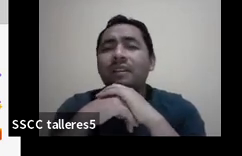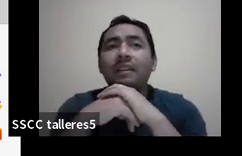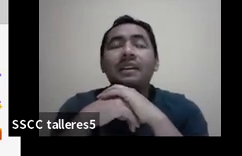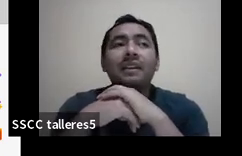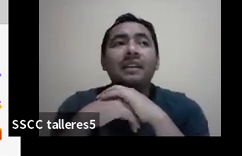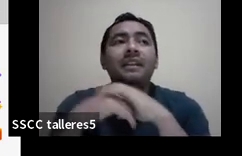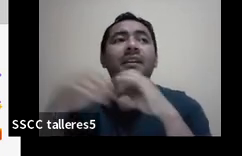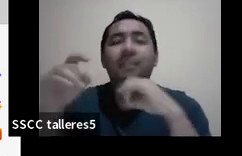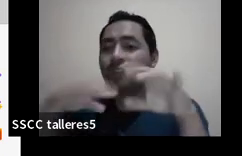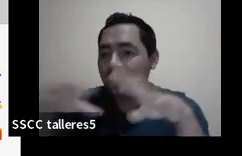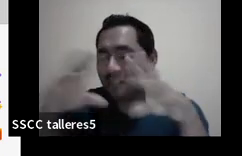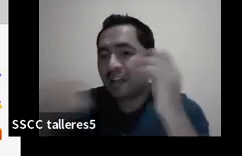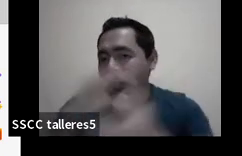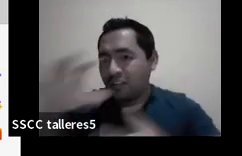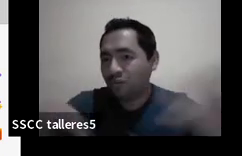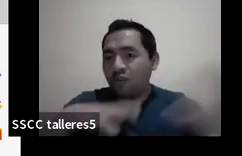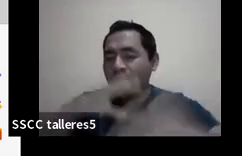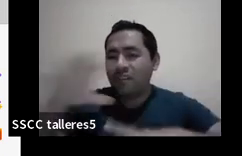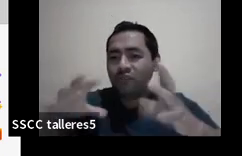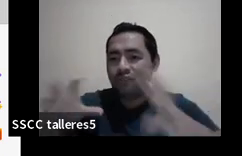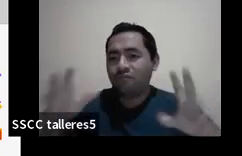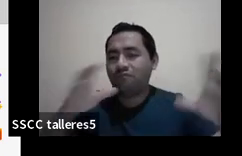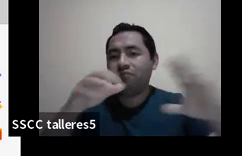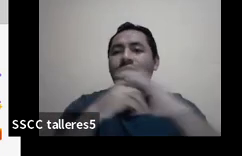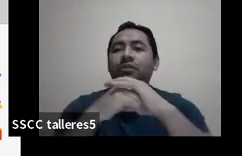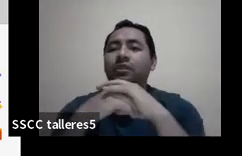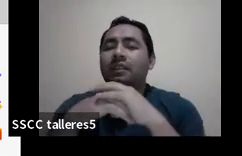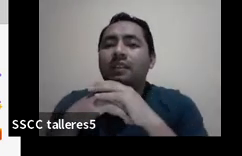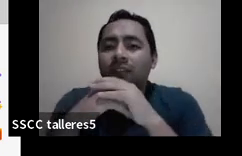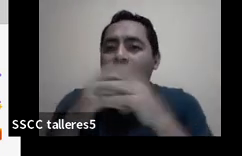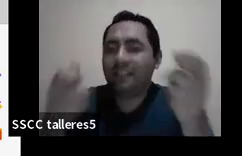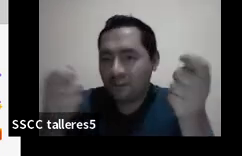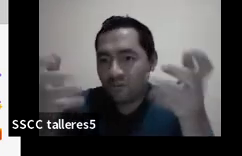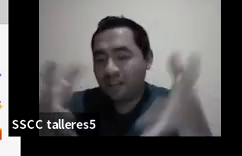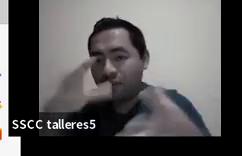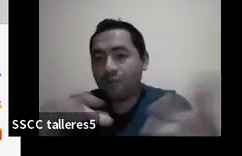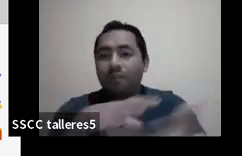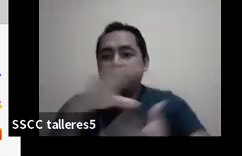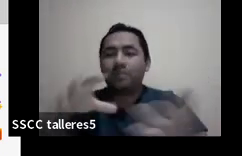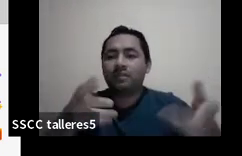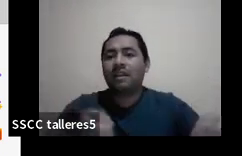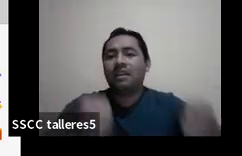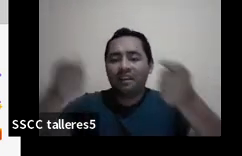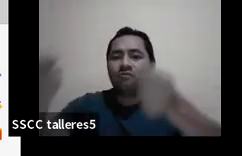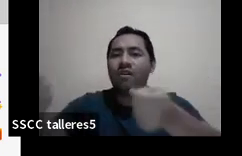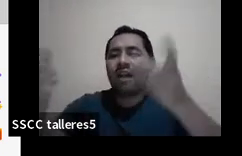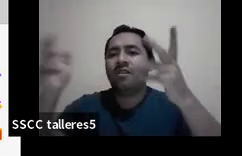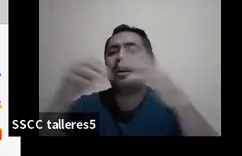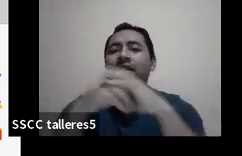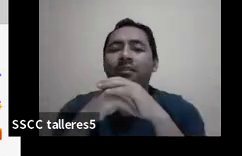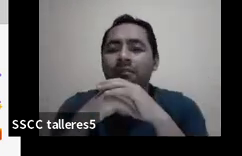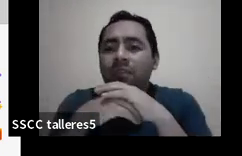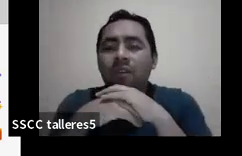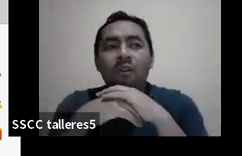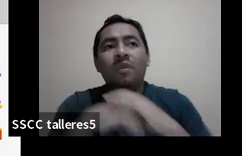creo que le dicen. Entonces, y ahí haces una combinación. Y esa combinación, pues, sale un caldo